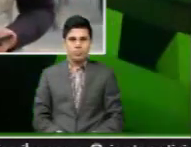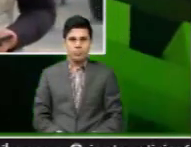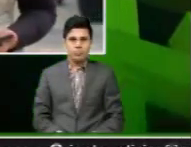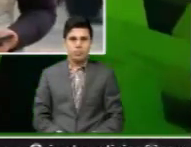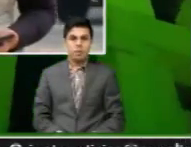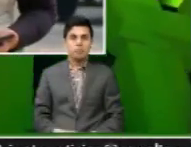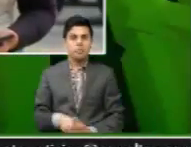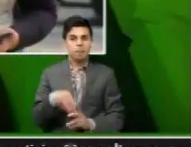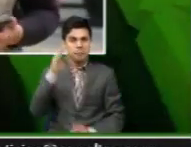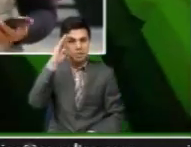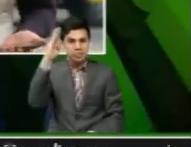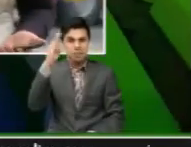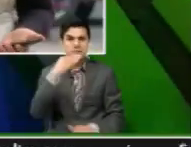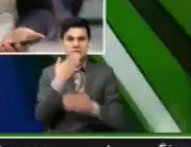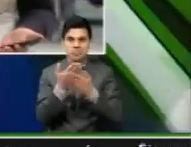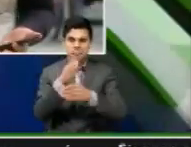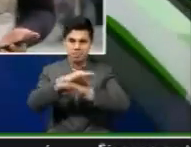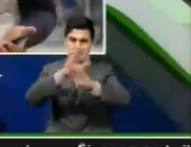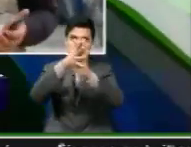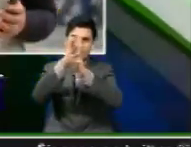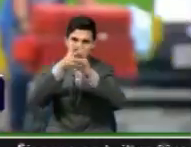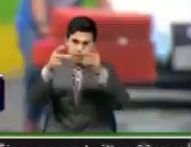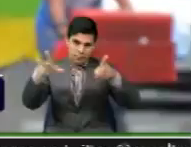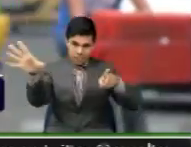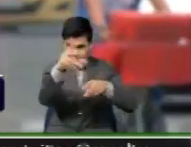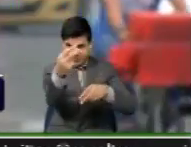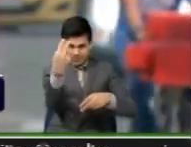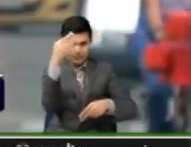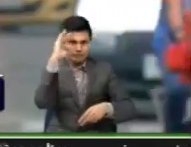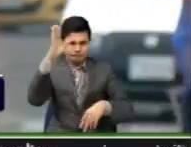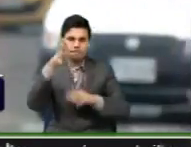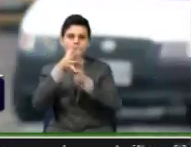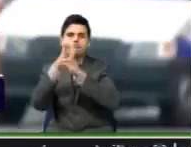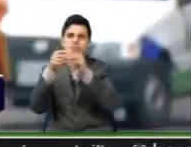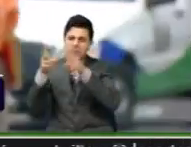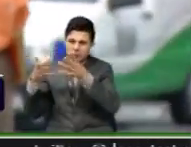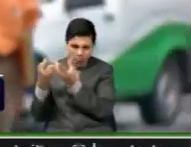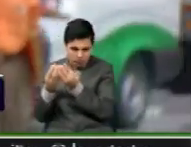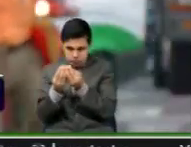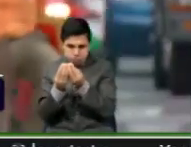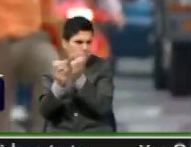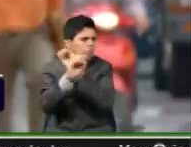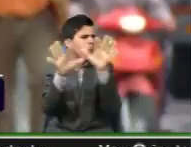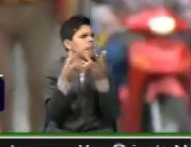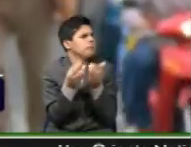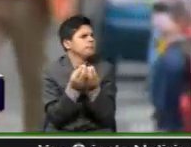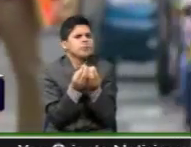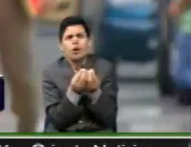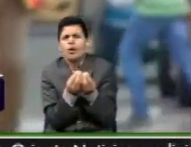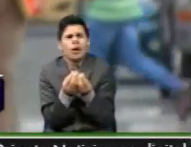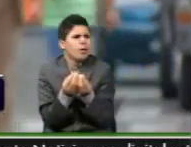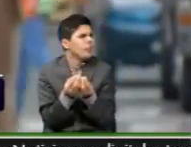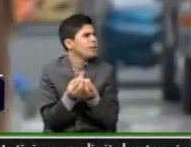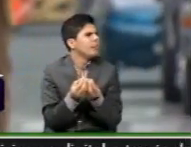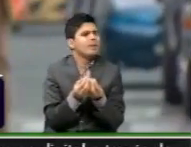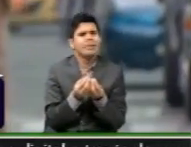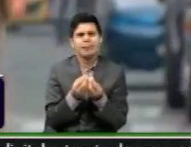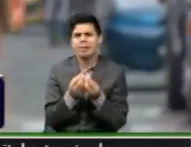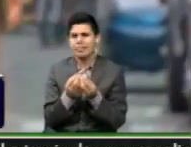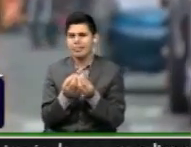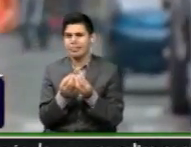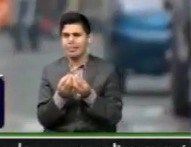Hola y buenas tardes para todos. Y pues estas personas ya se encuentran a salvo en sus casas, descansando luego de las angustiosas horas que